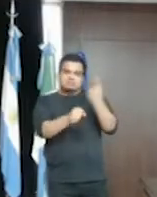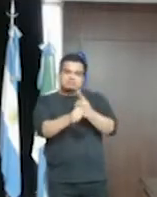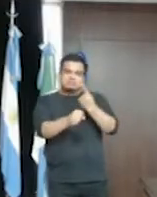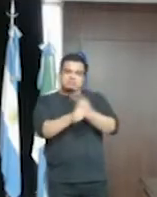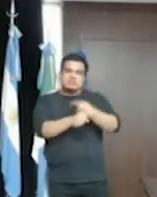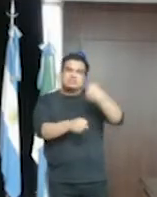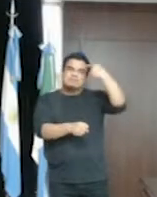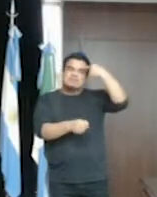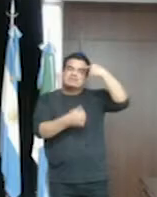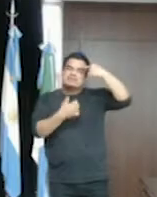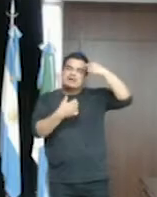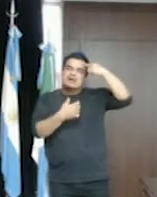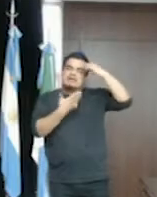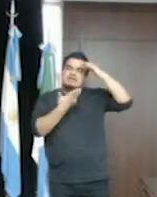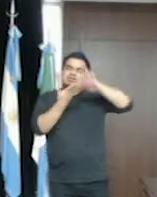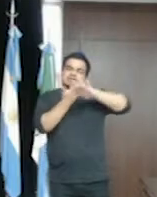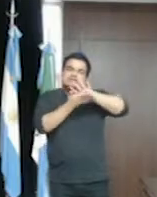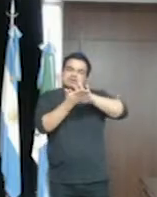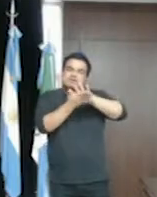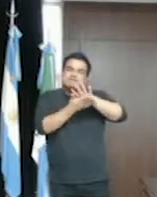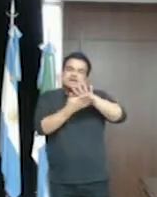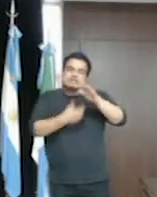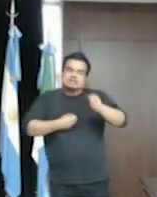resolver psicológicamente, emocionalmente.